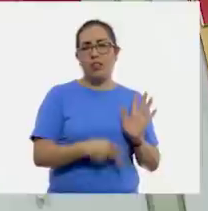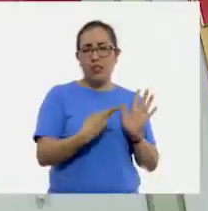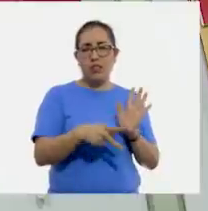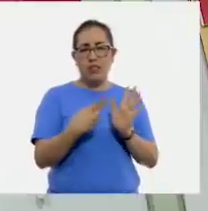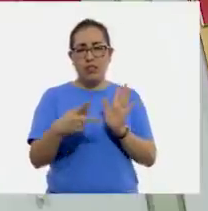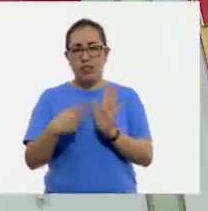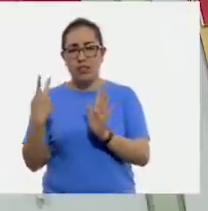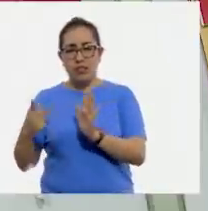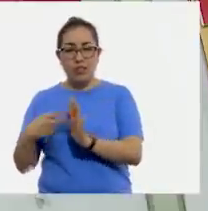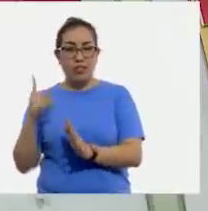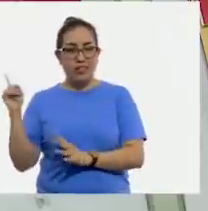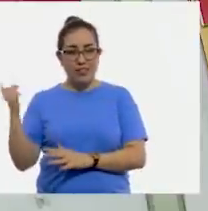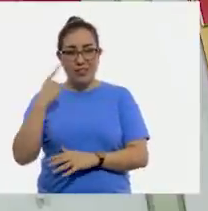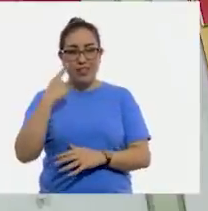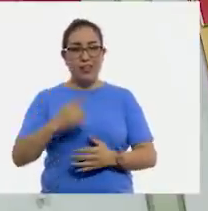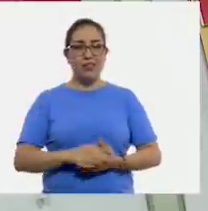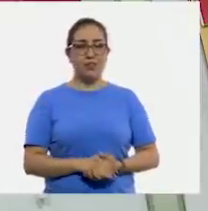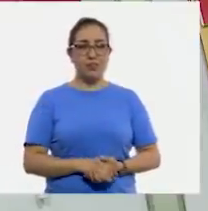caracol.